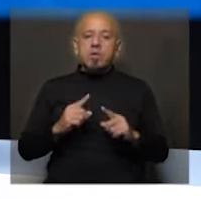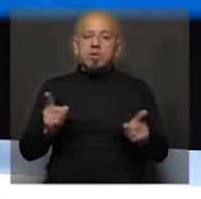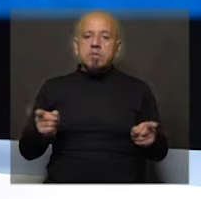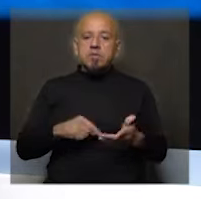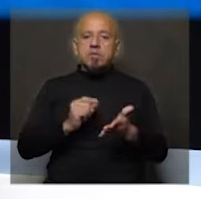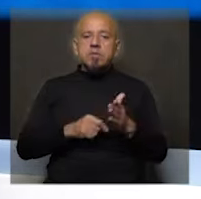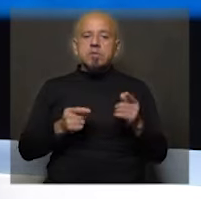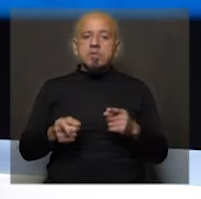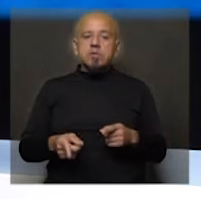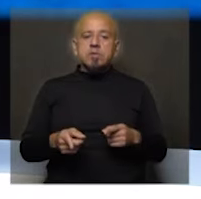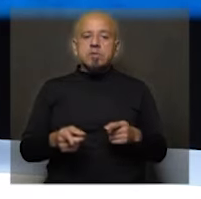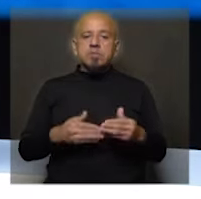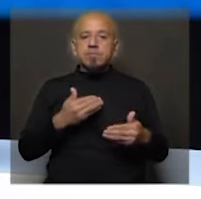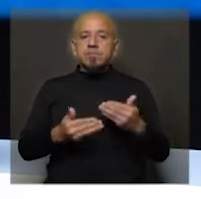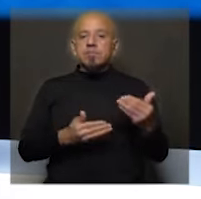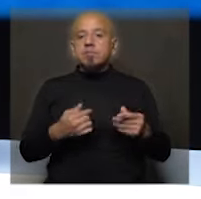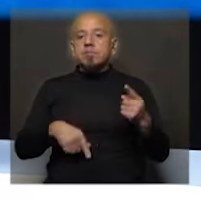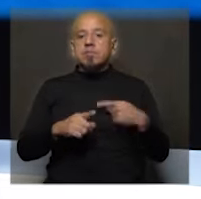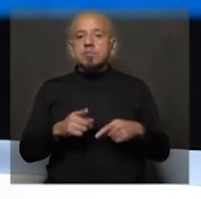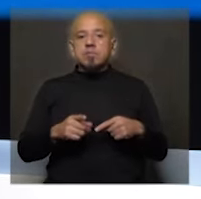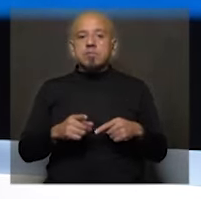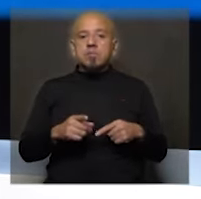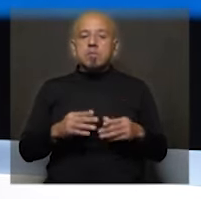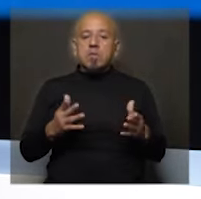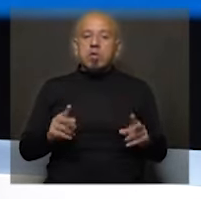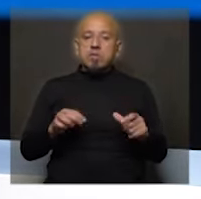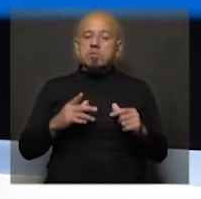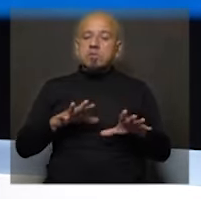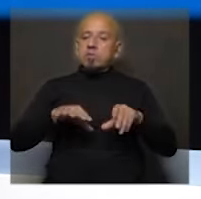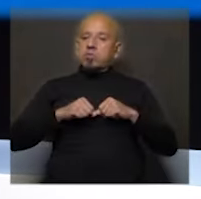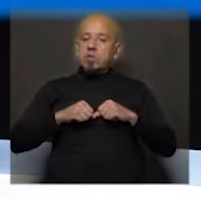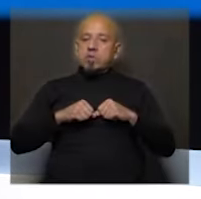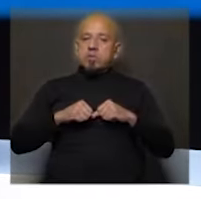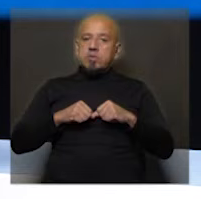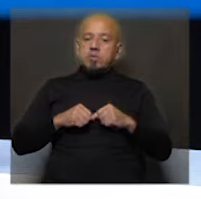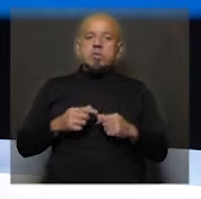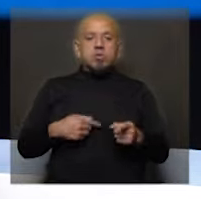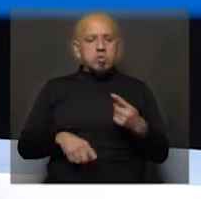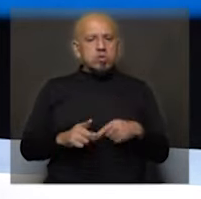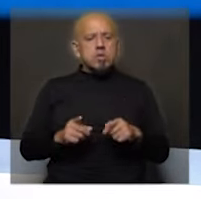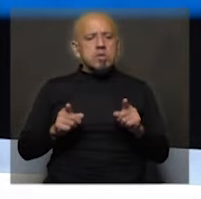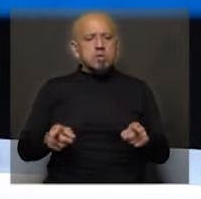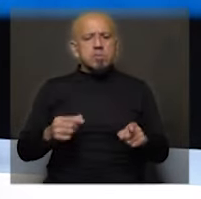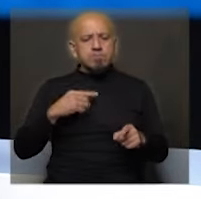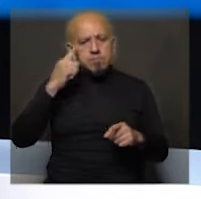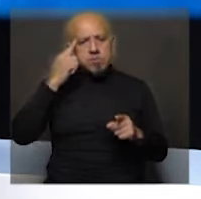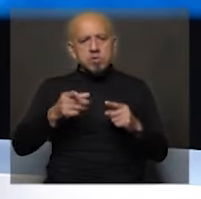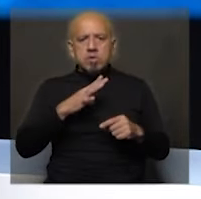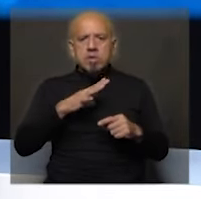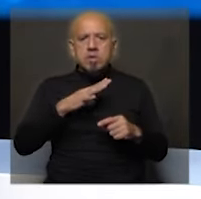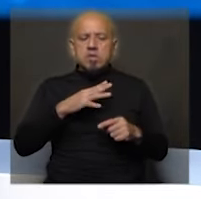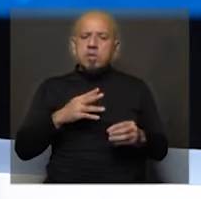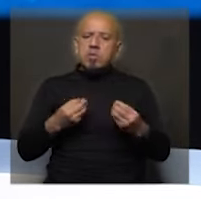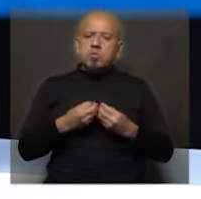garantías del debido proceso y que se incumpla con la imparcialidad que se tiene que tener No en eso me parece que hay que hacer mucho énfasis